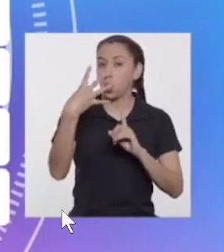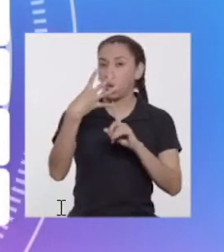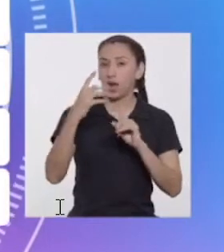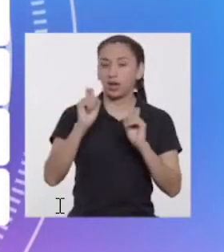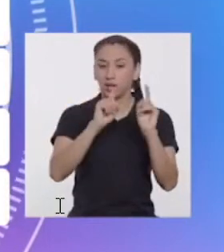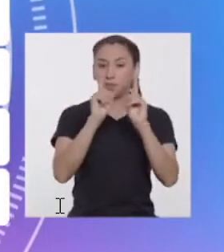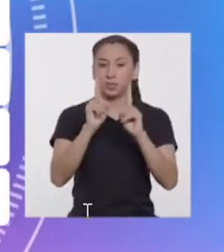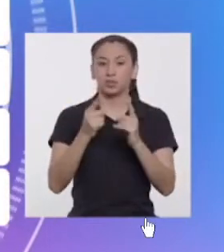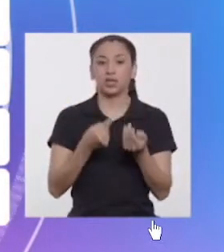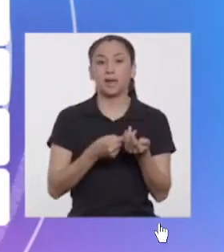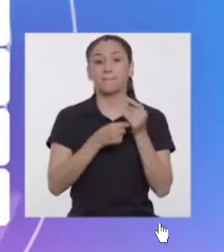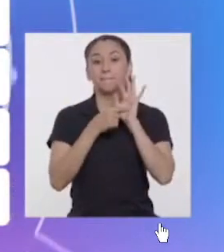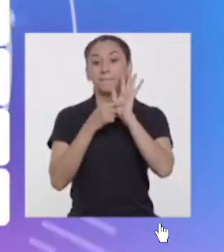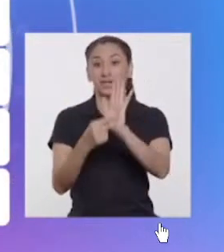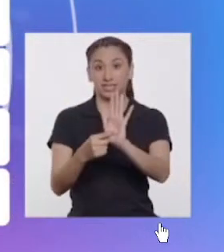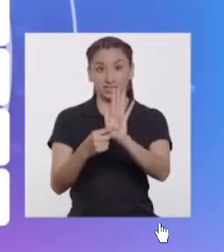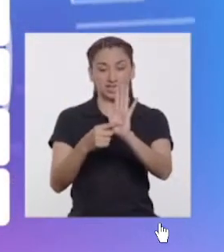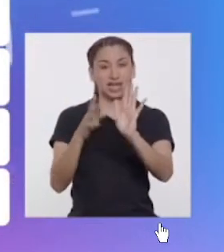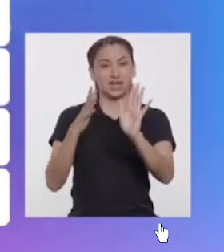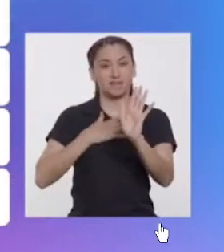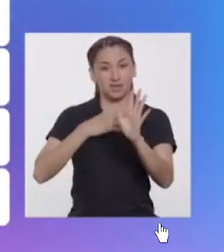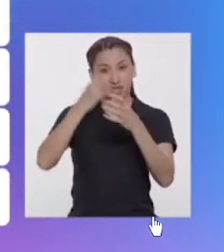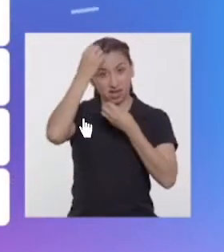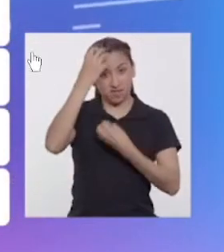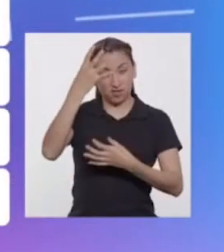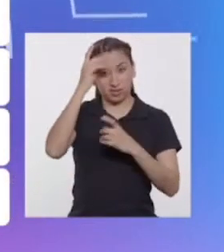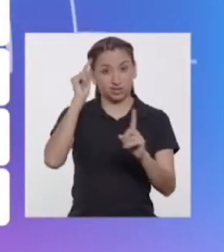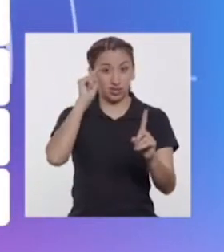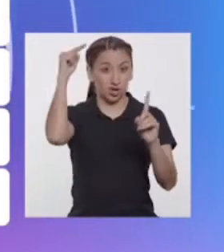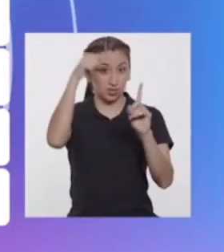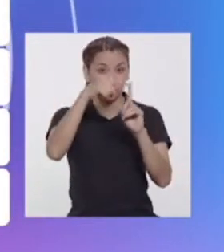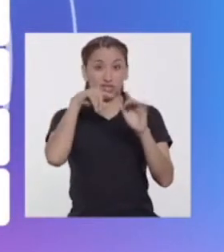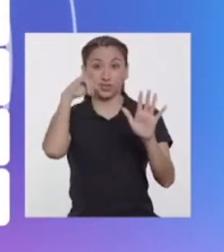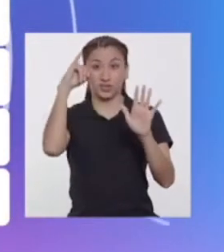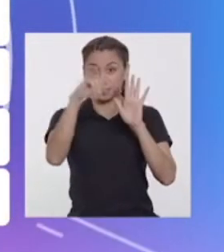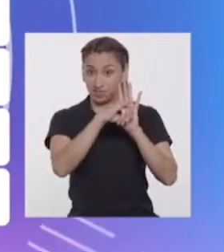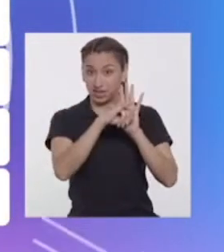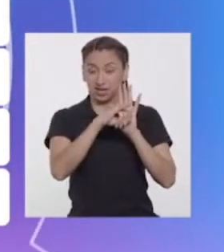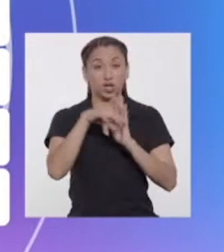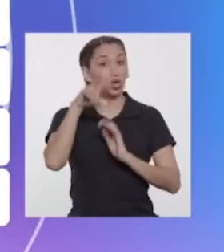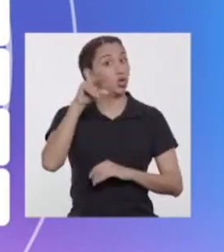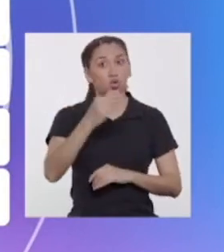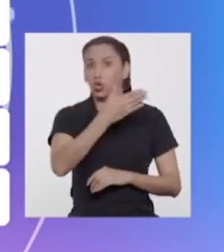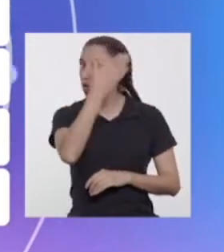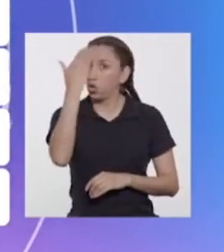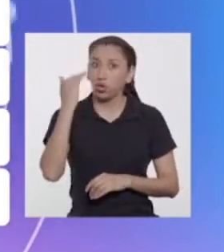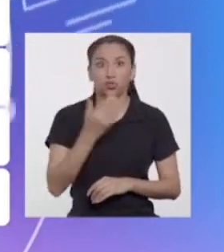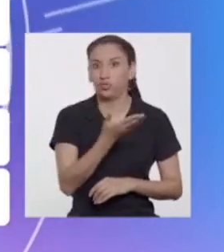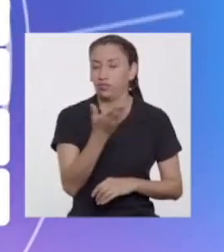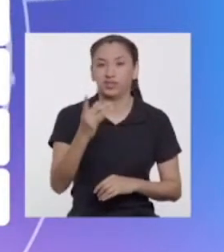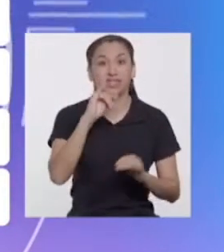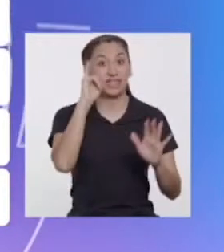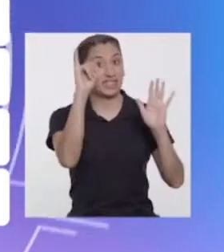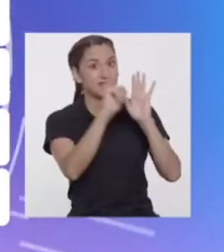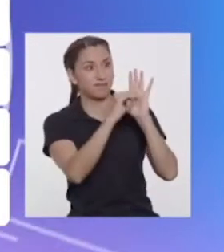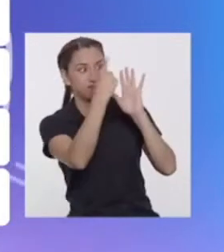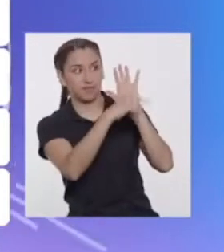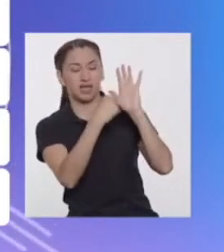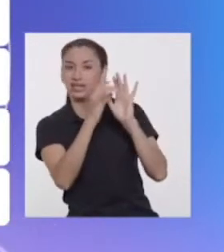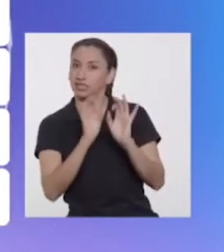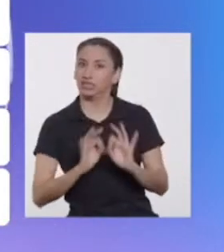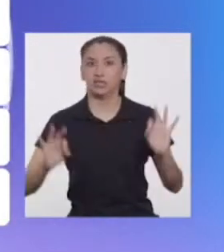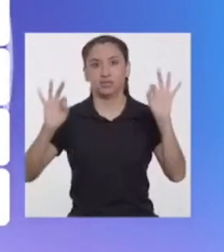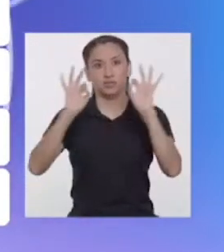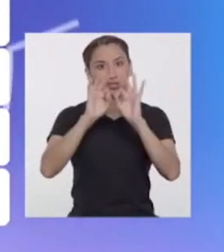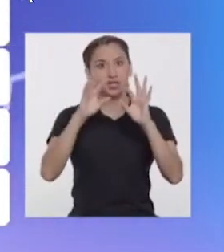Cuarta pregunta. ¿Presenté la información de mi afiche y el propósito de las imágenes? No olvidemos que las imágenes son una